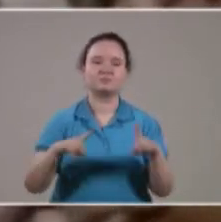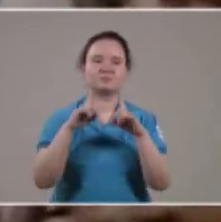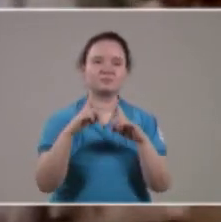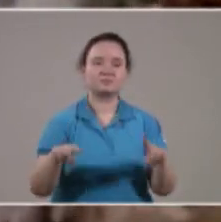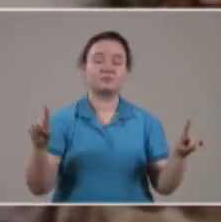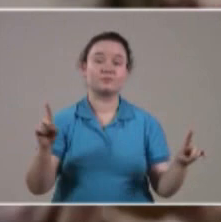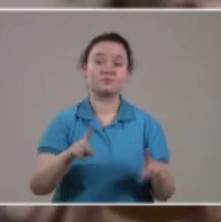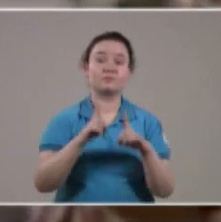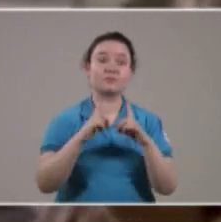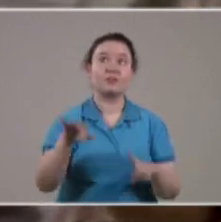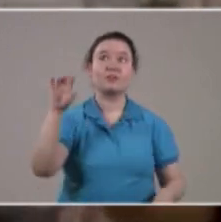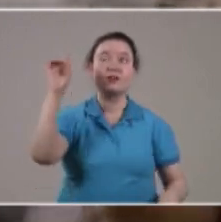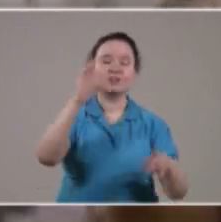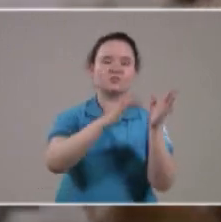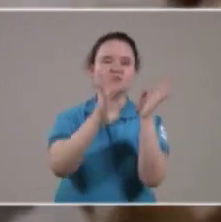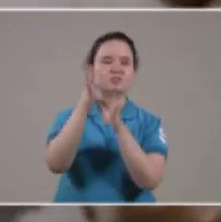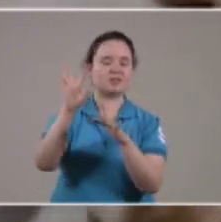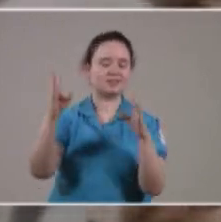De